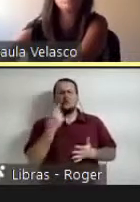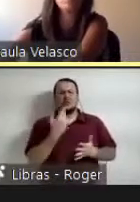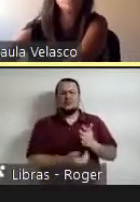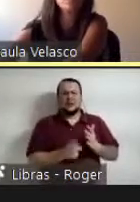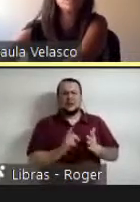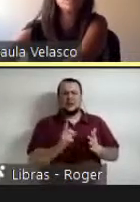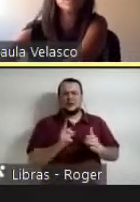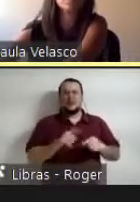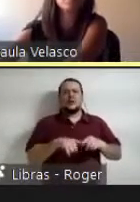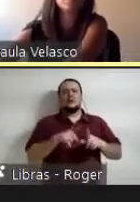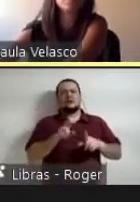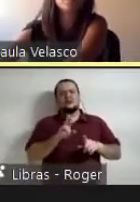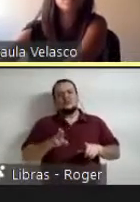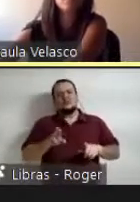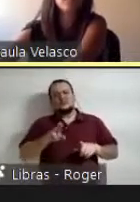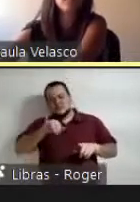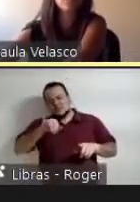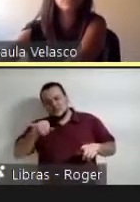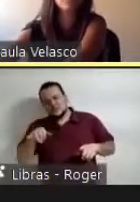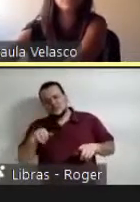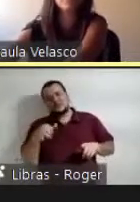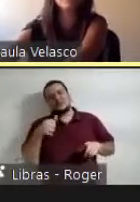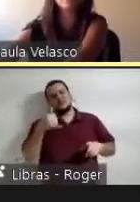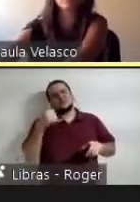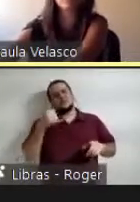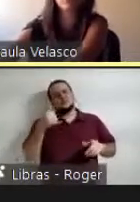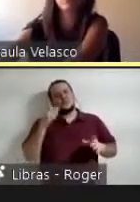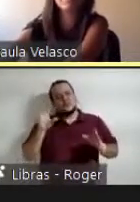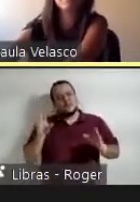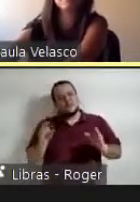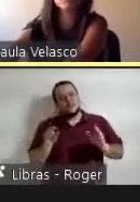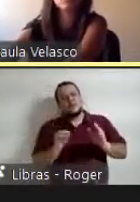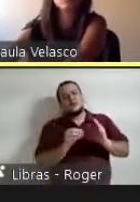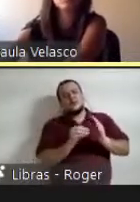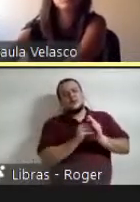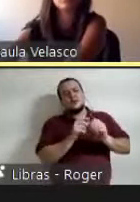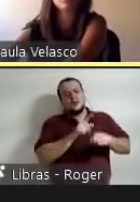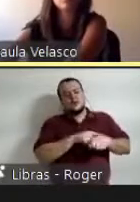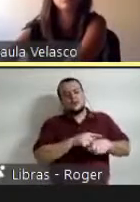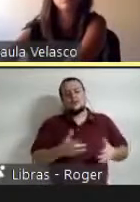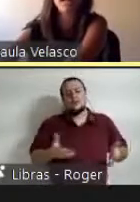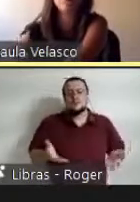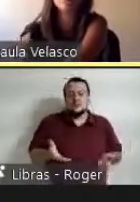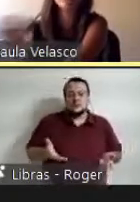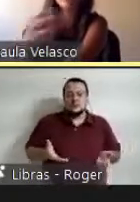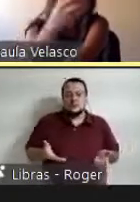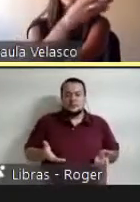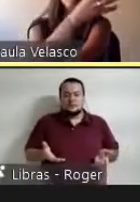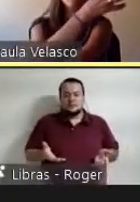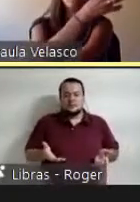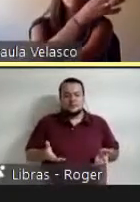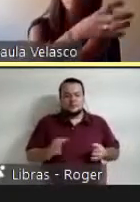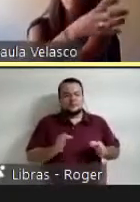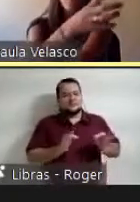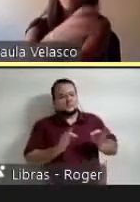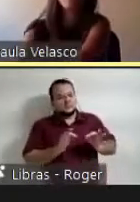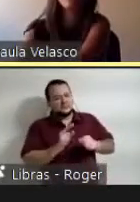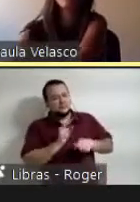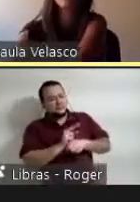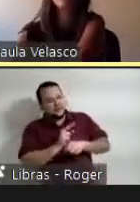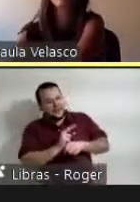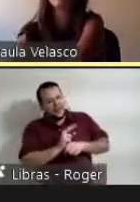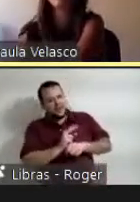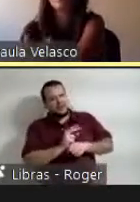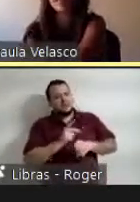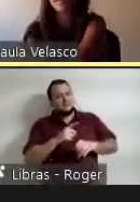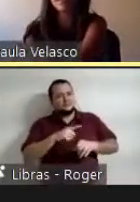el tiempo presente esta operación de restauración habilitación y ocupación además de introducir una pieza compleja no